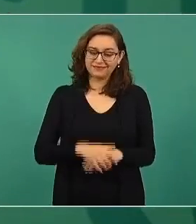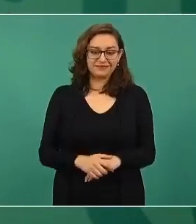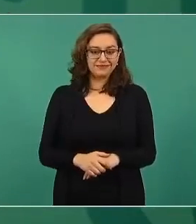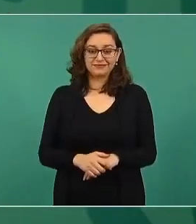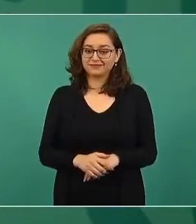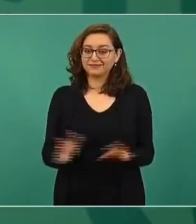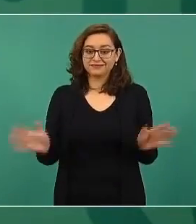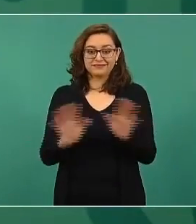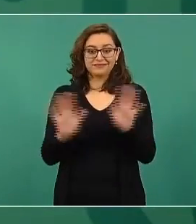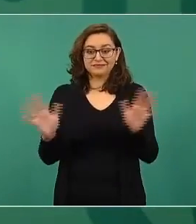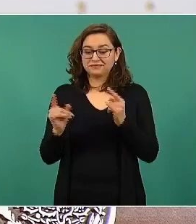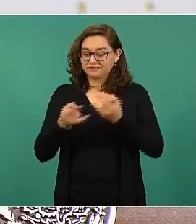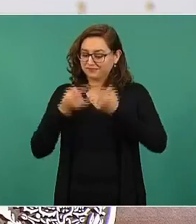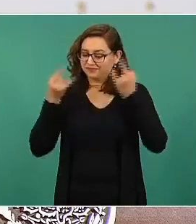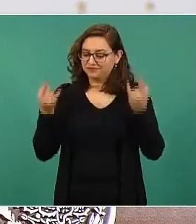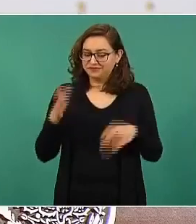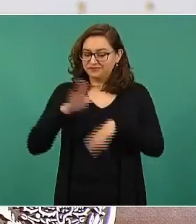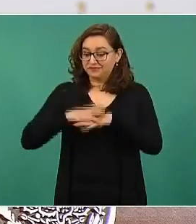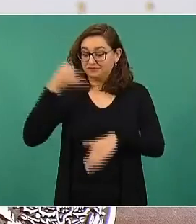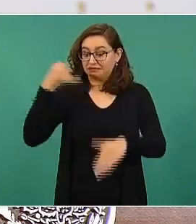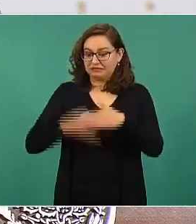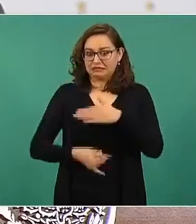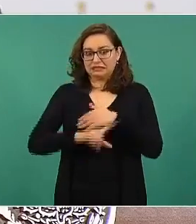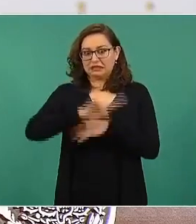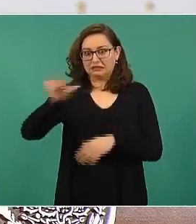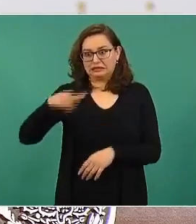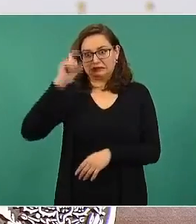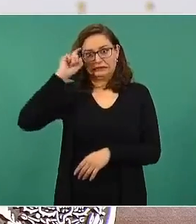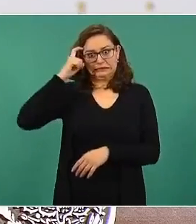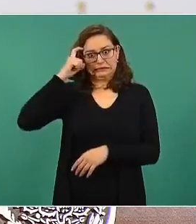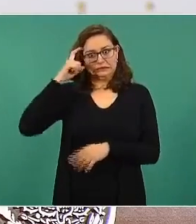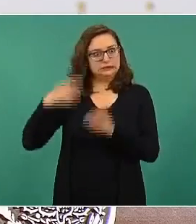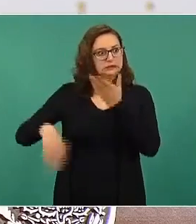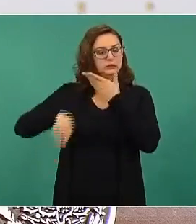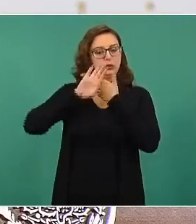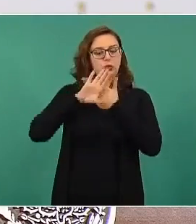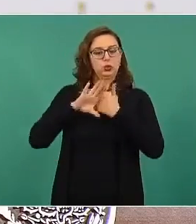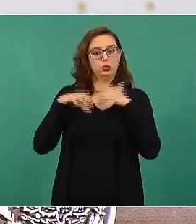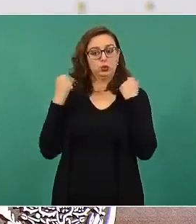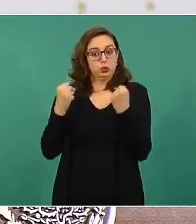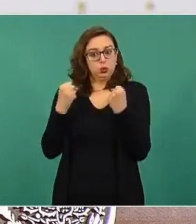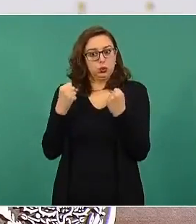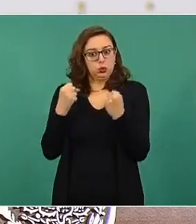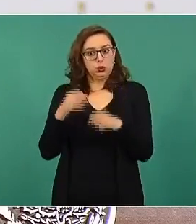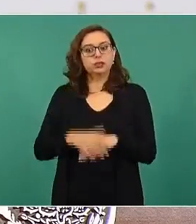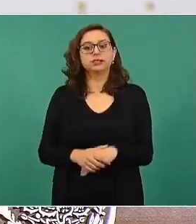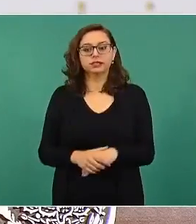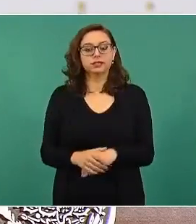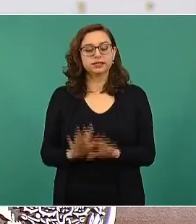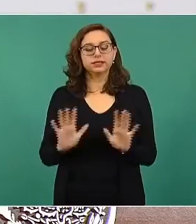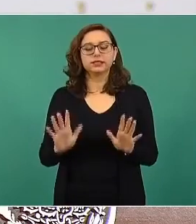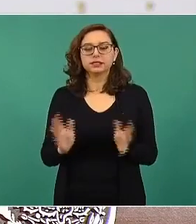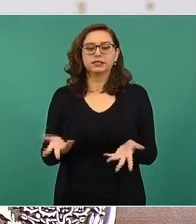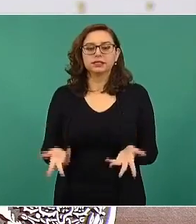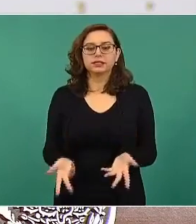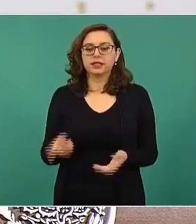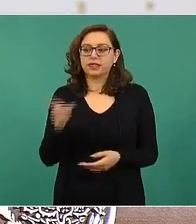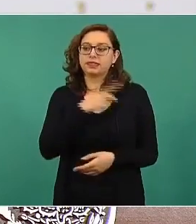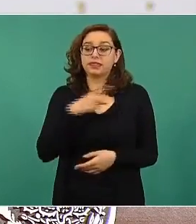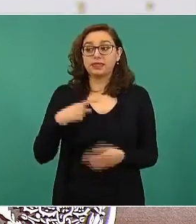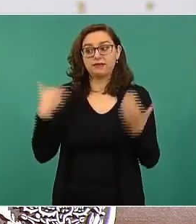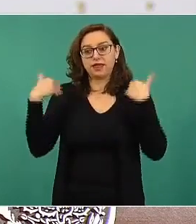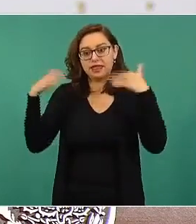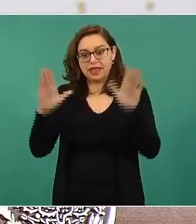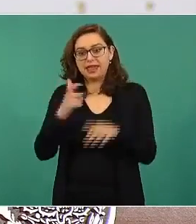Ya no quiero decir más porque luego se enoja mucho conmigo, pero debe tener sentido del humor. Del